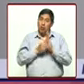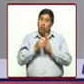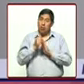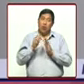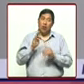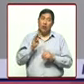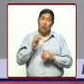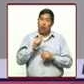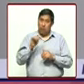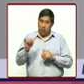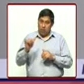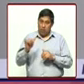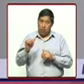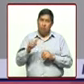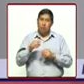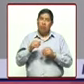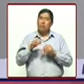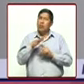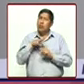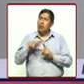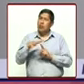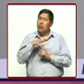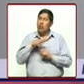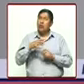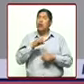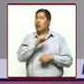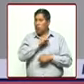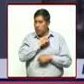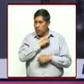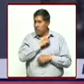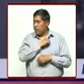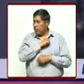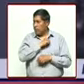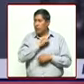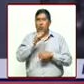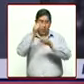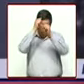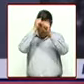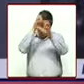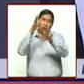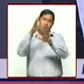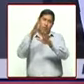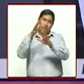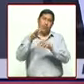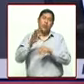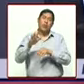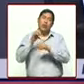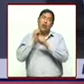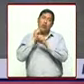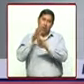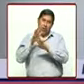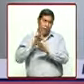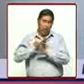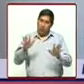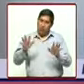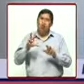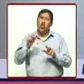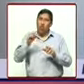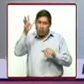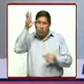da este acogimiento circunstancial a favor del abuelo paterno y la abuela materna.